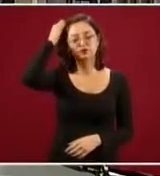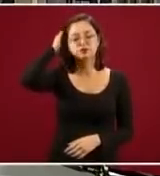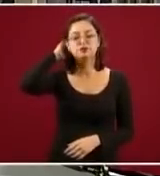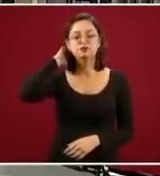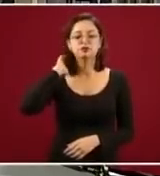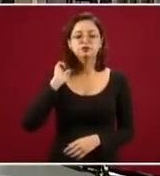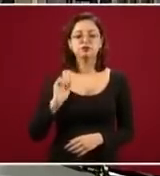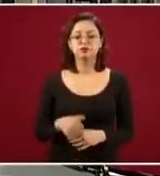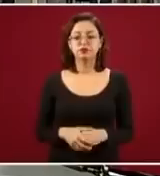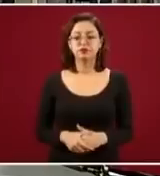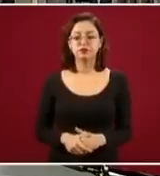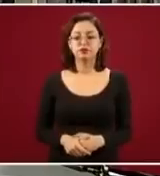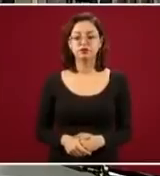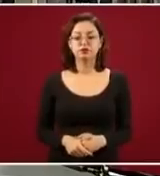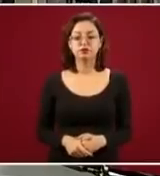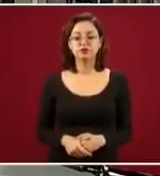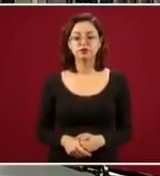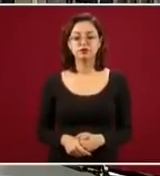Los dos.